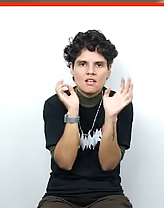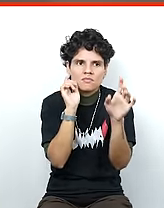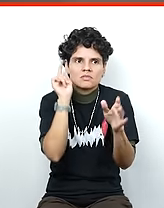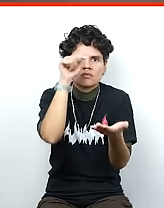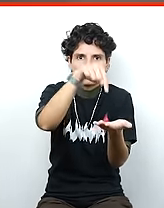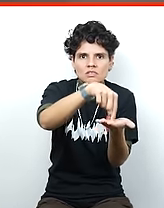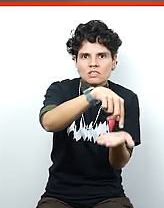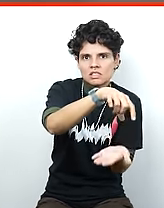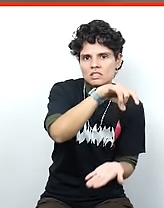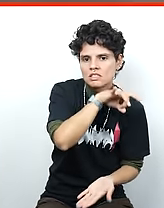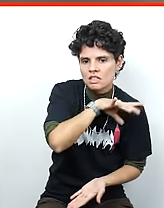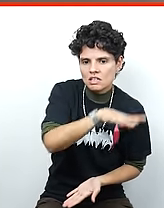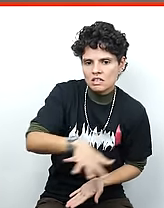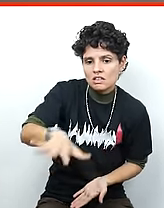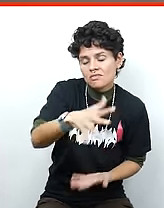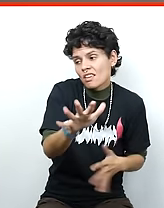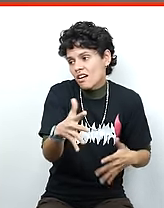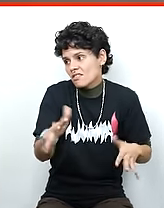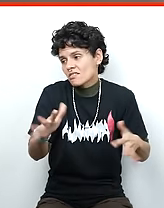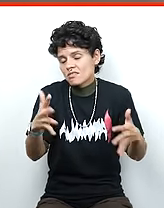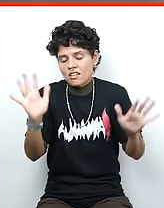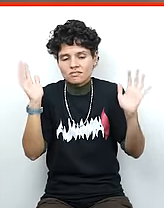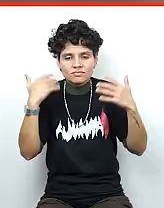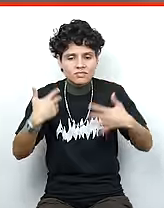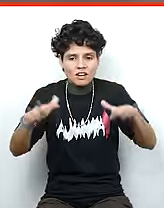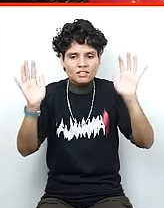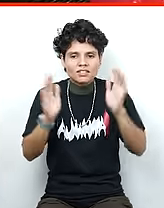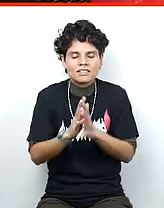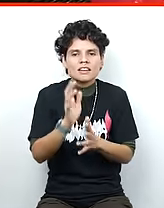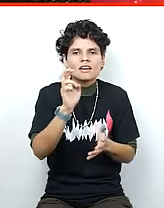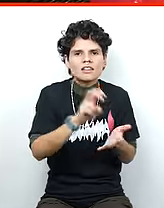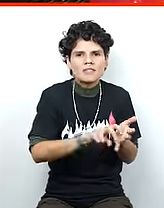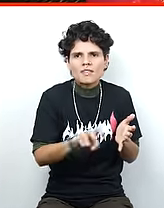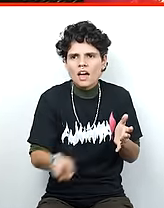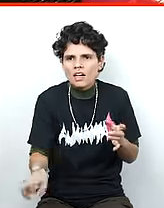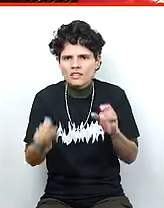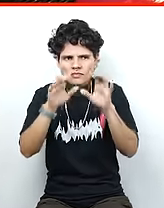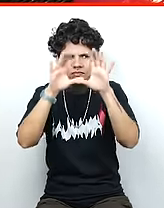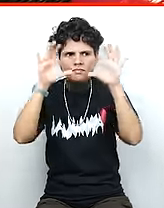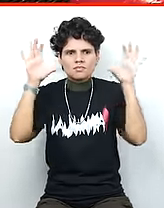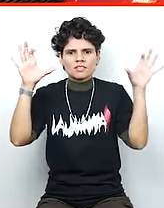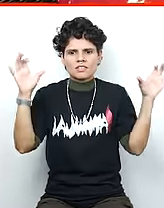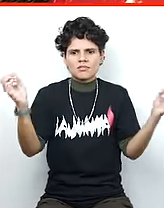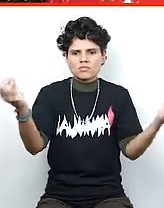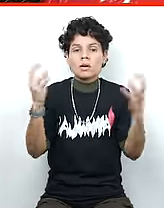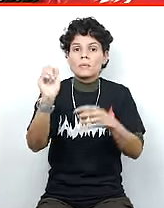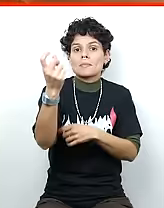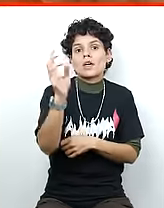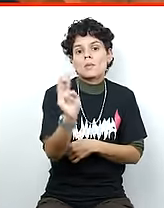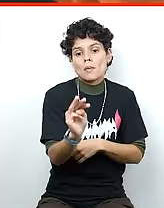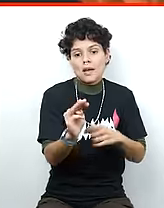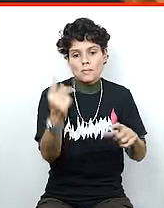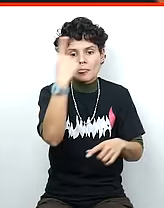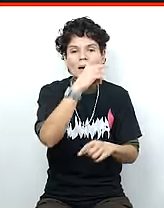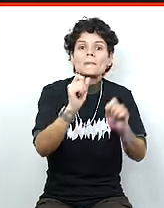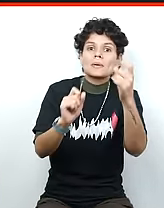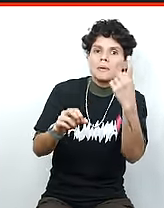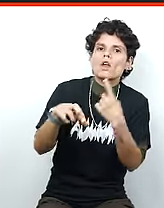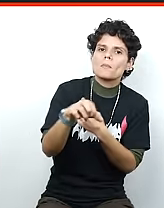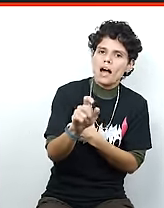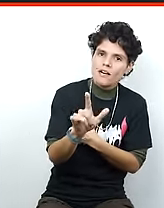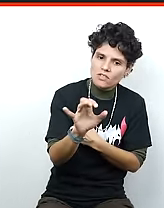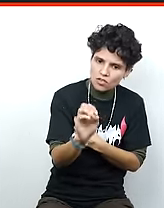Chile y ya, ¿no? Pues sí, a la guachocó, ya, se estrelló. Y cuando me bajé y vi toda la gente así, primero vi a mi mamá, primero vi a